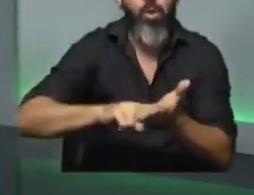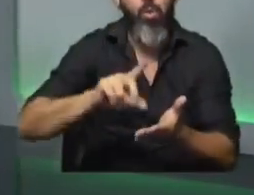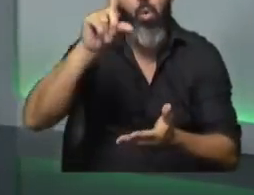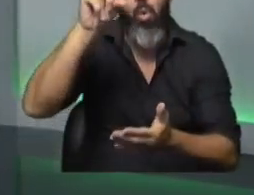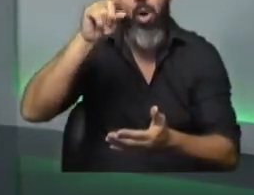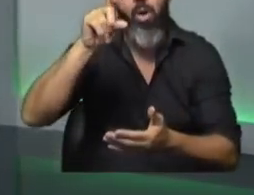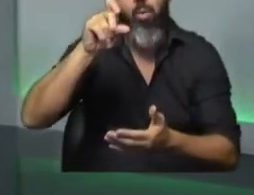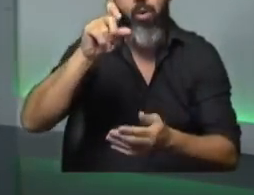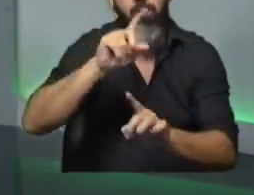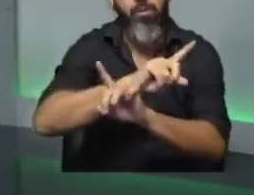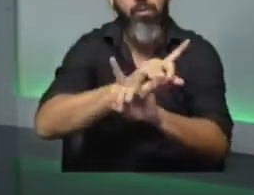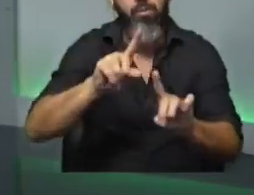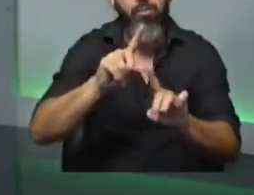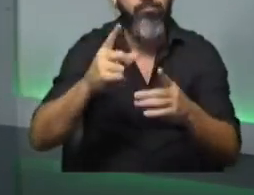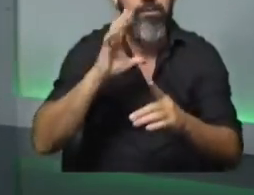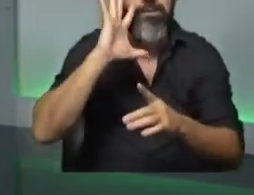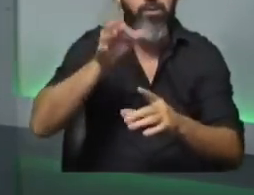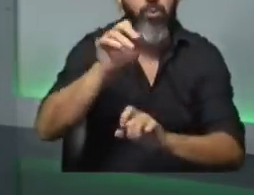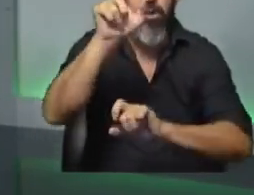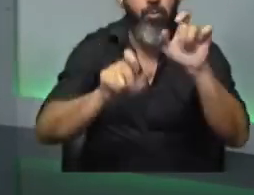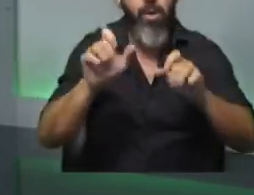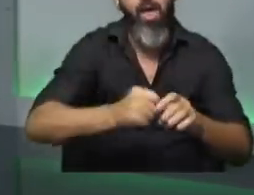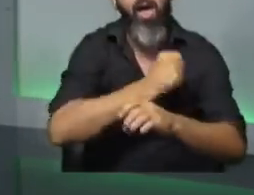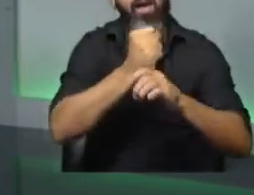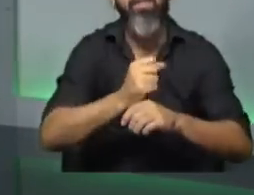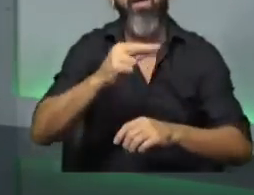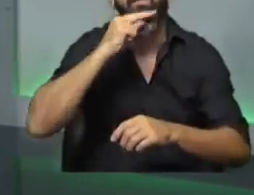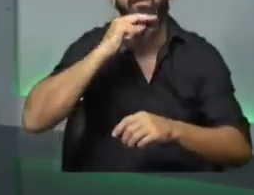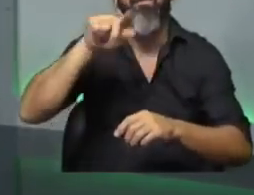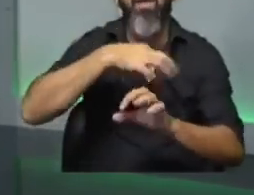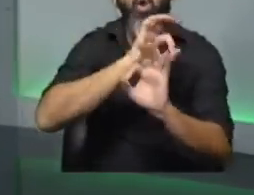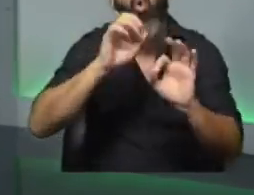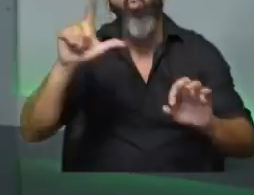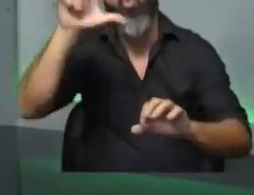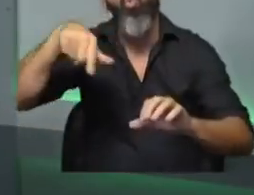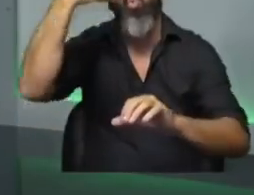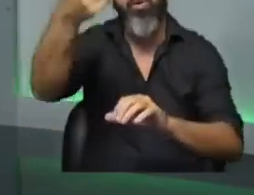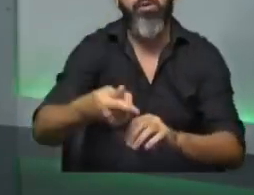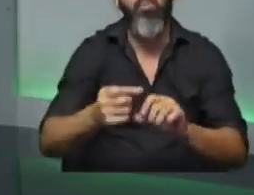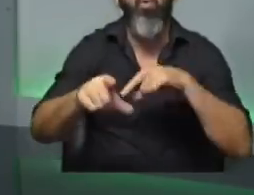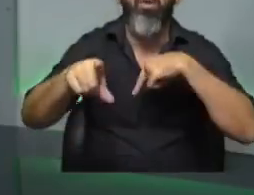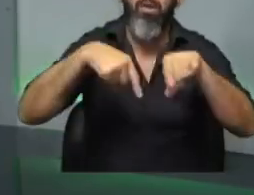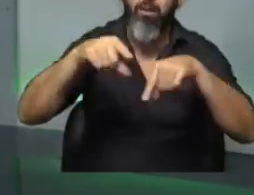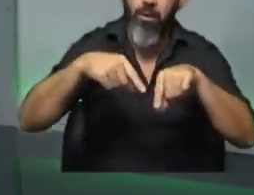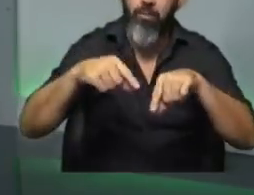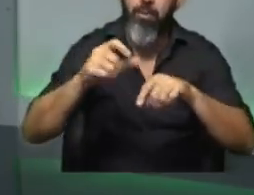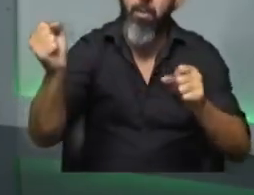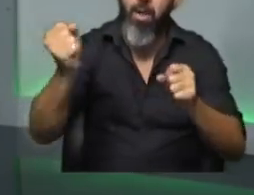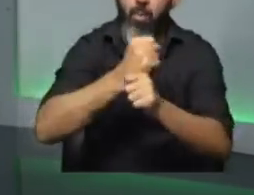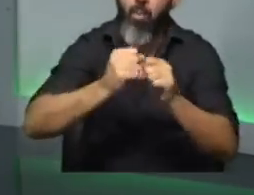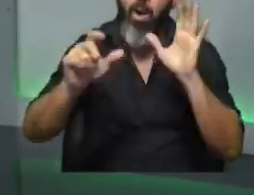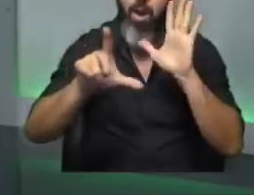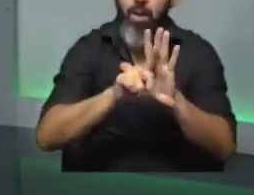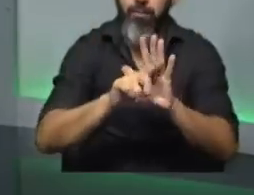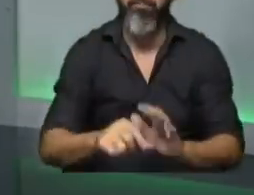embotellada no va a ser percibido por los consumidores hasta el próximo viernes o lunes dijo en virtud del trámite que implica la aprobación de una